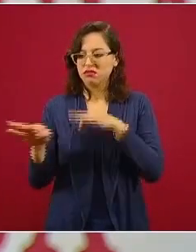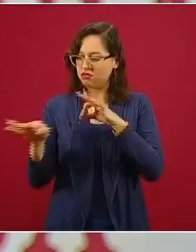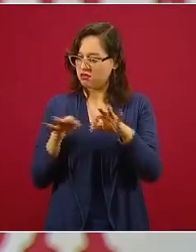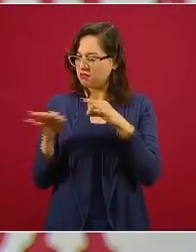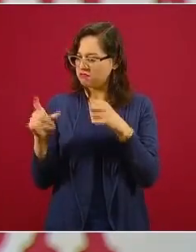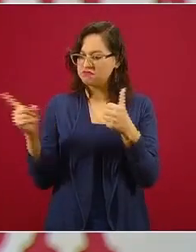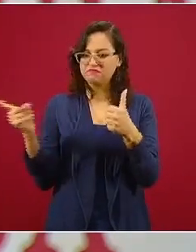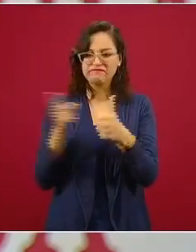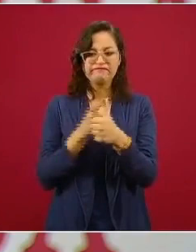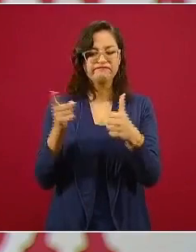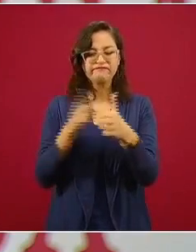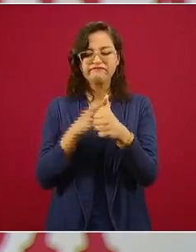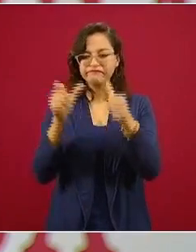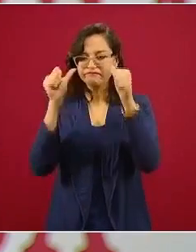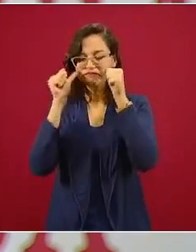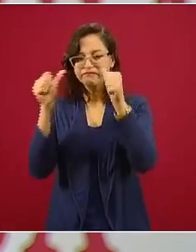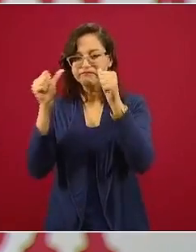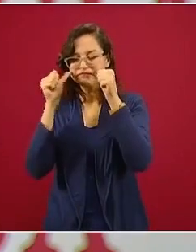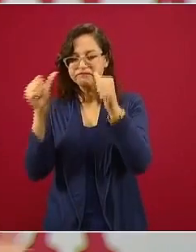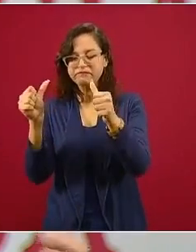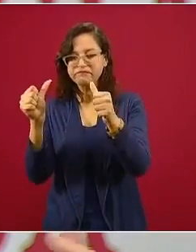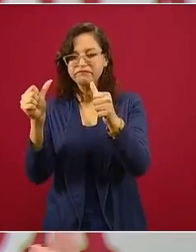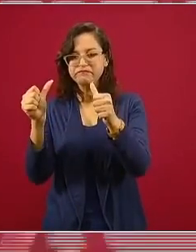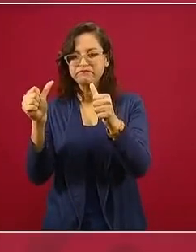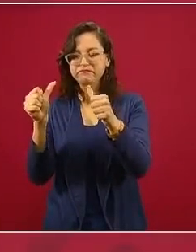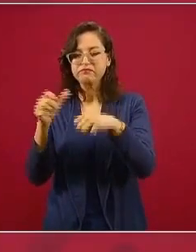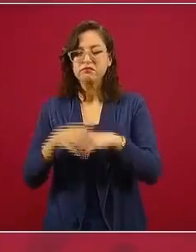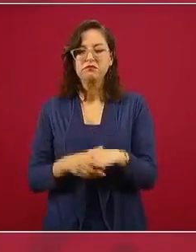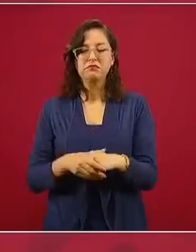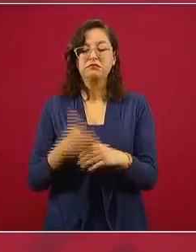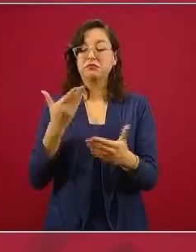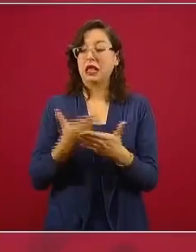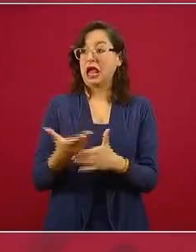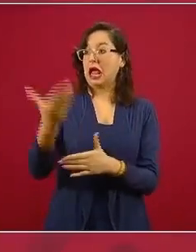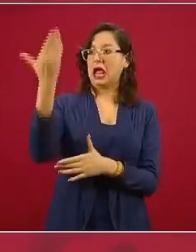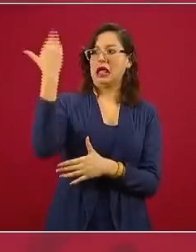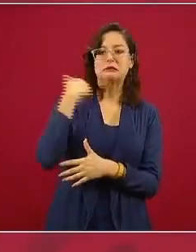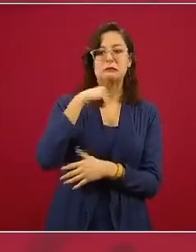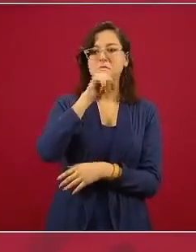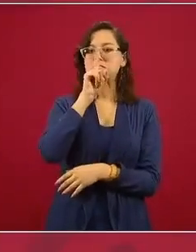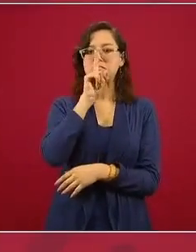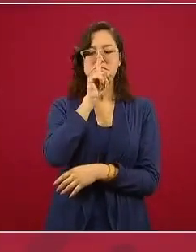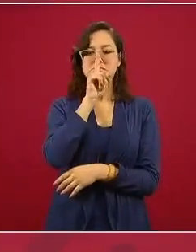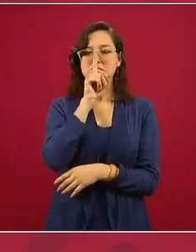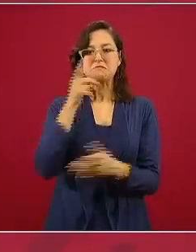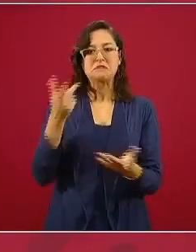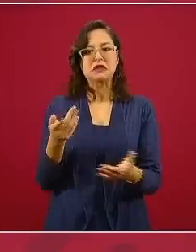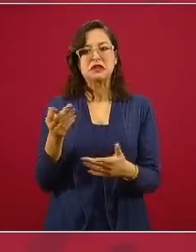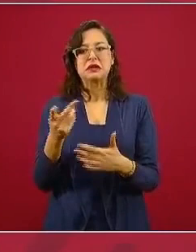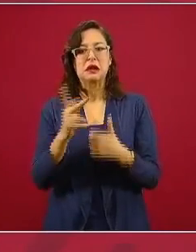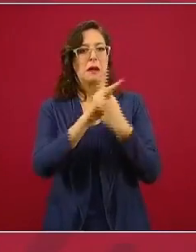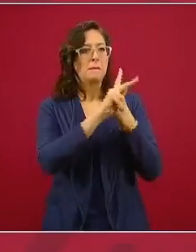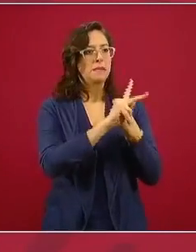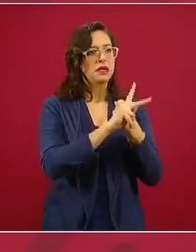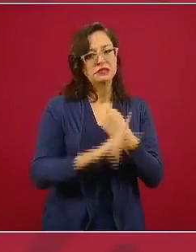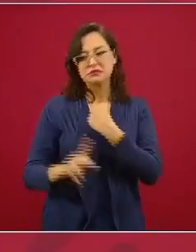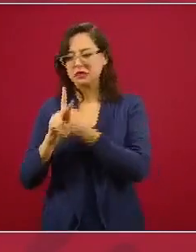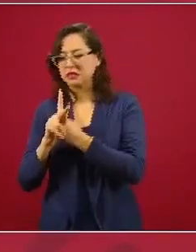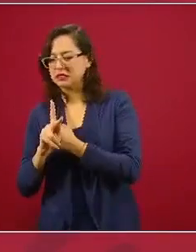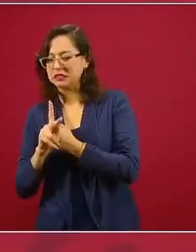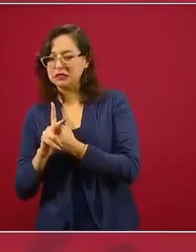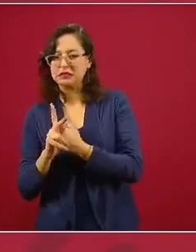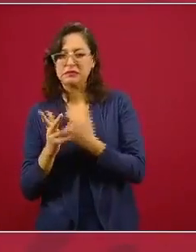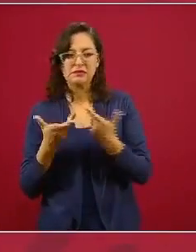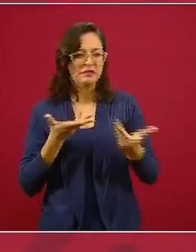basado en mecanismos que no se habían aplicado para resolver controversias o diferencias entre los 2 países,